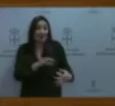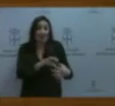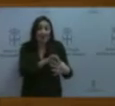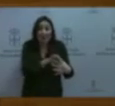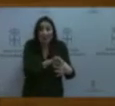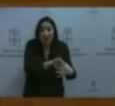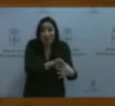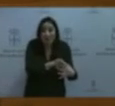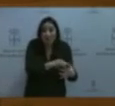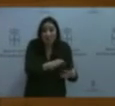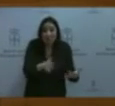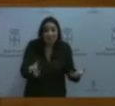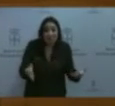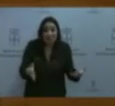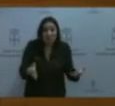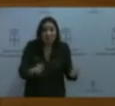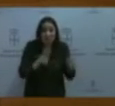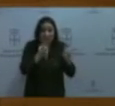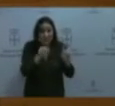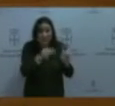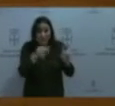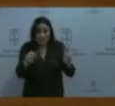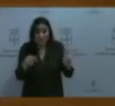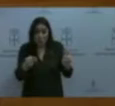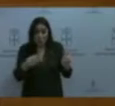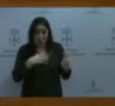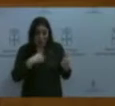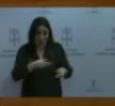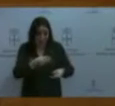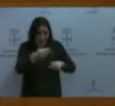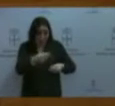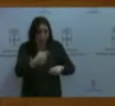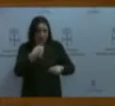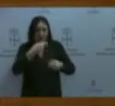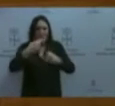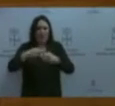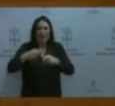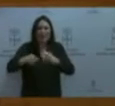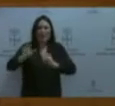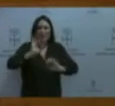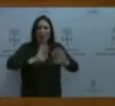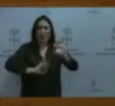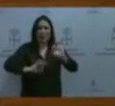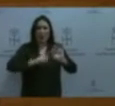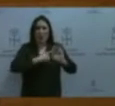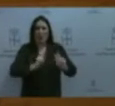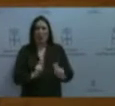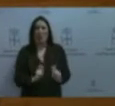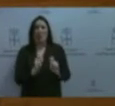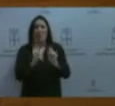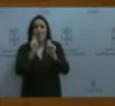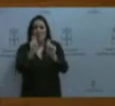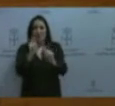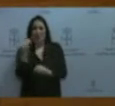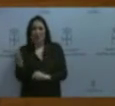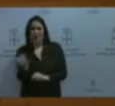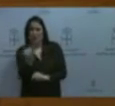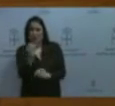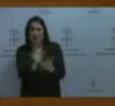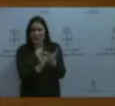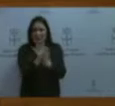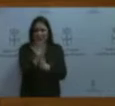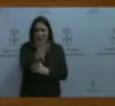tienen nada que ver con el título de la pregunta, política de organización de los nombramientos de las jefaturas de servicio de las